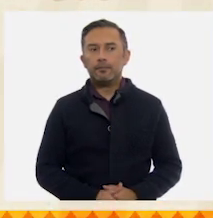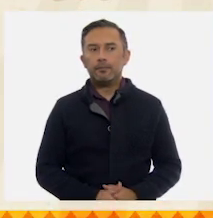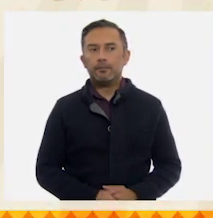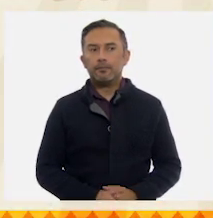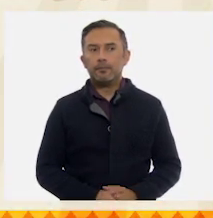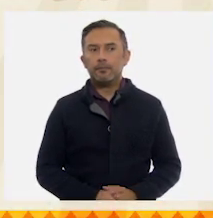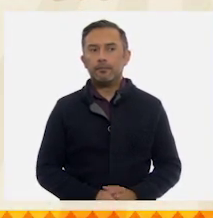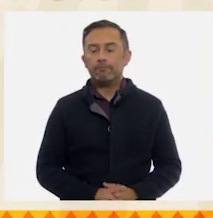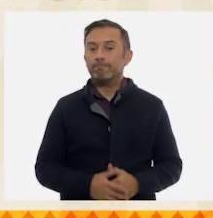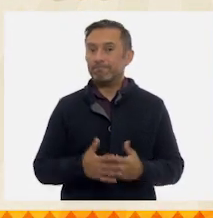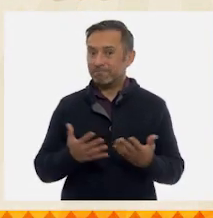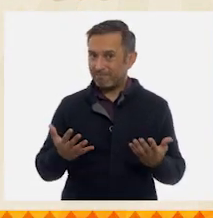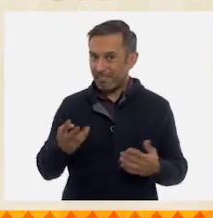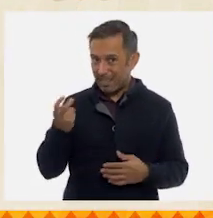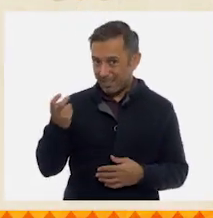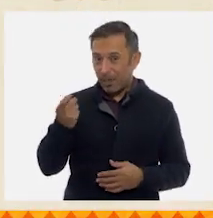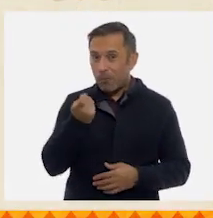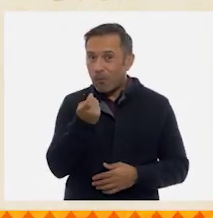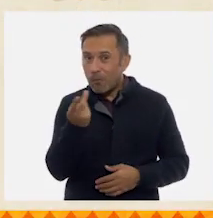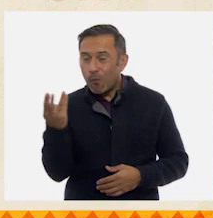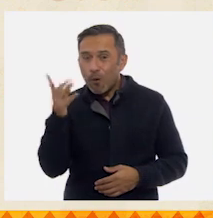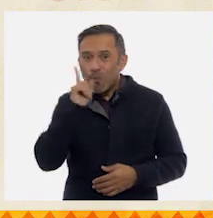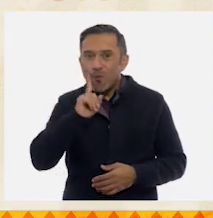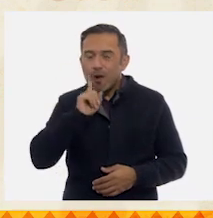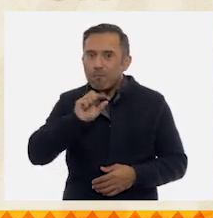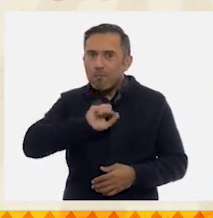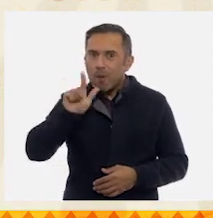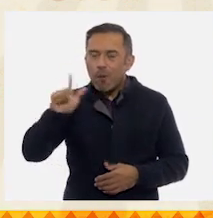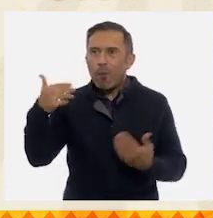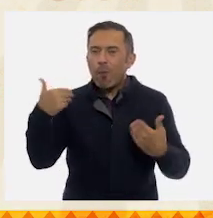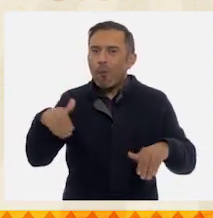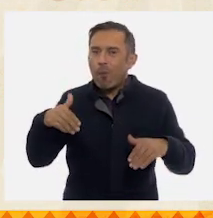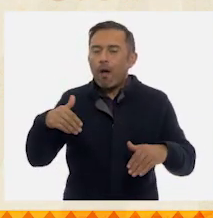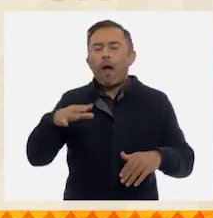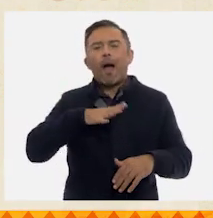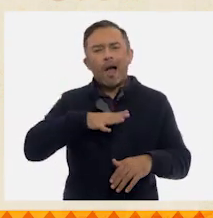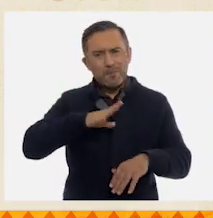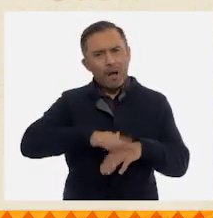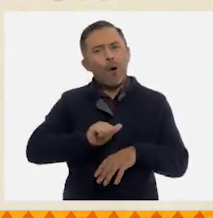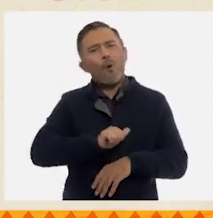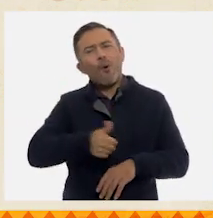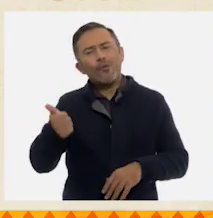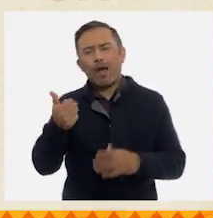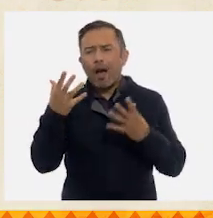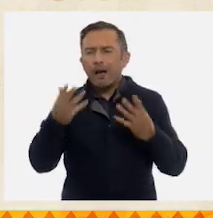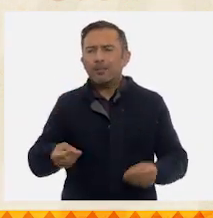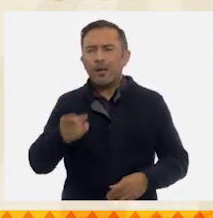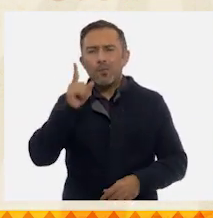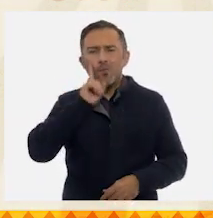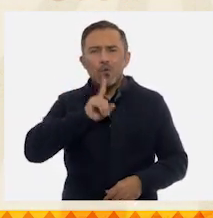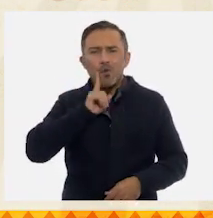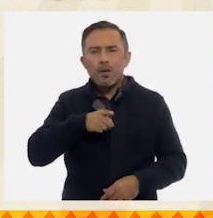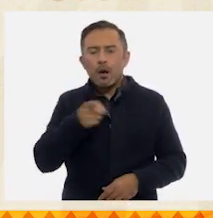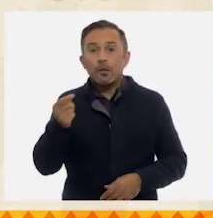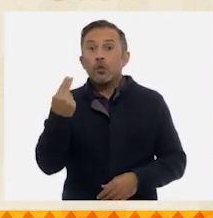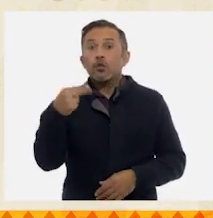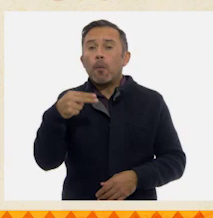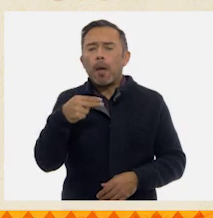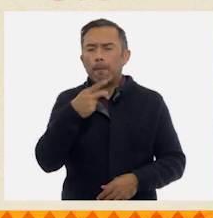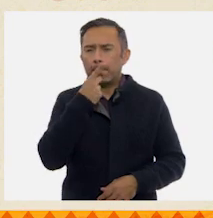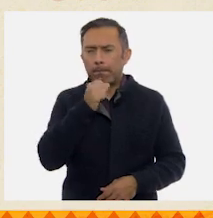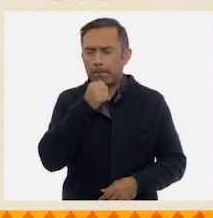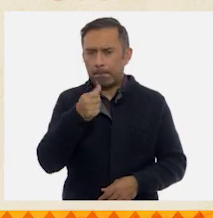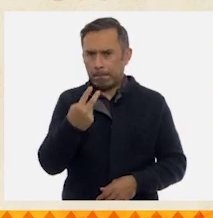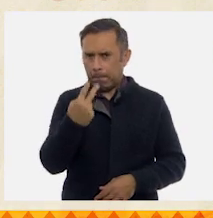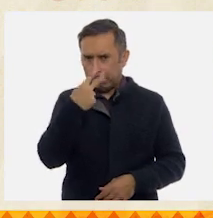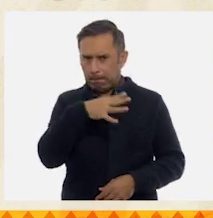Y así como estas grandes mujeres, hubo otras, cientos de ellas, mujeres, que en el anonimato ofrendaron su vida en